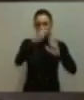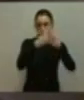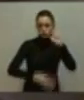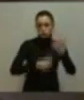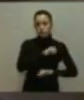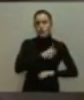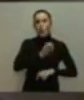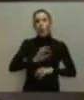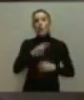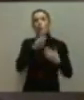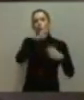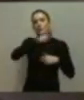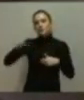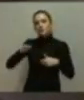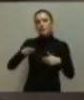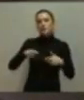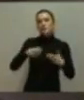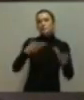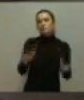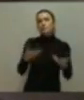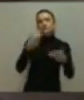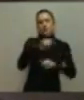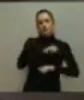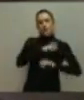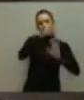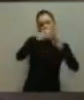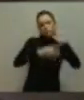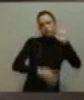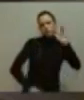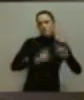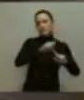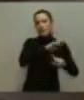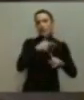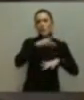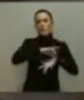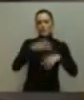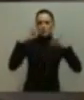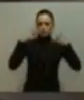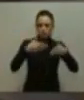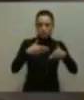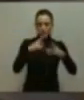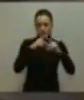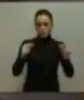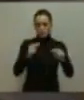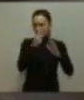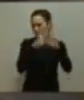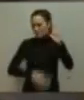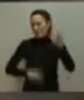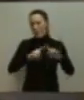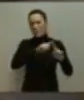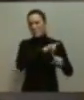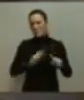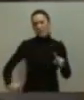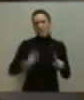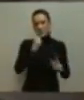espera de atención médica en una de las listas de espera más largas que hemos tenido en Asturias. Con lo cual, el dinero se tiene que ir a otro sitio. Y el dinero